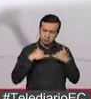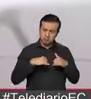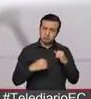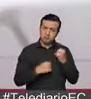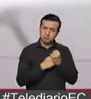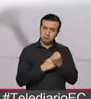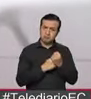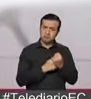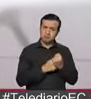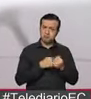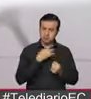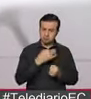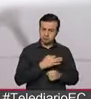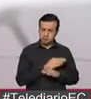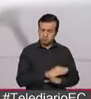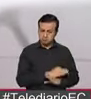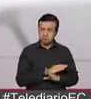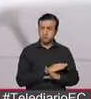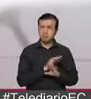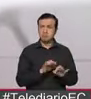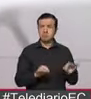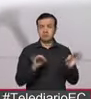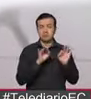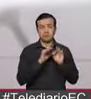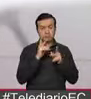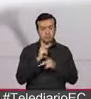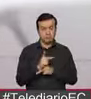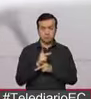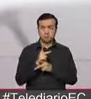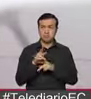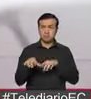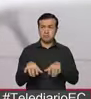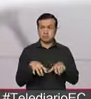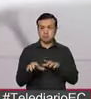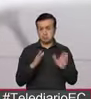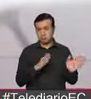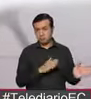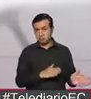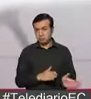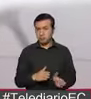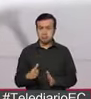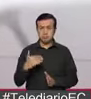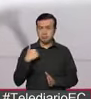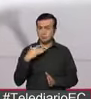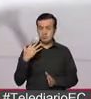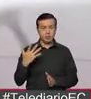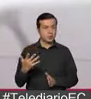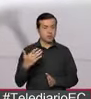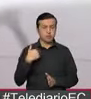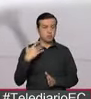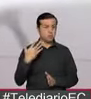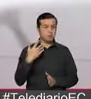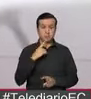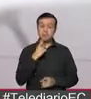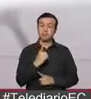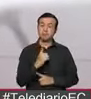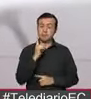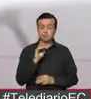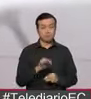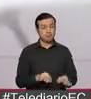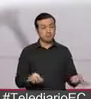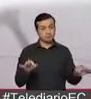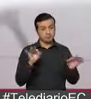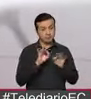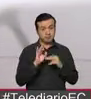instrucción de la legítima defensa como mecanismo de protección al actuar eso eso no lo tenemos todavía creo que es importante